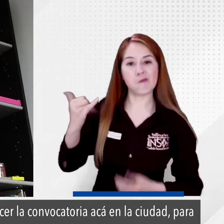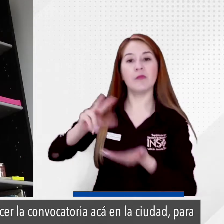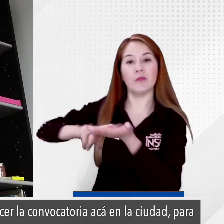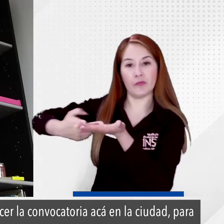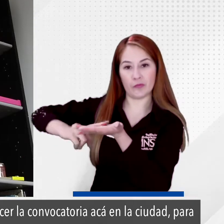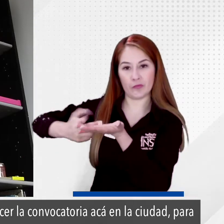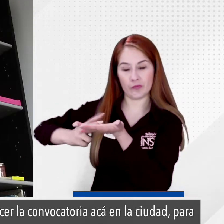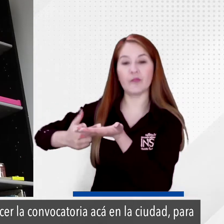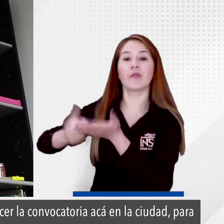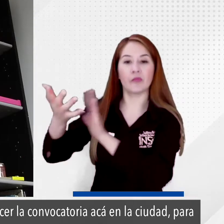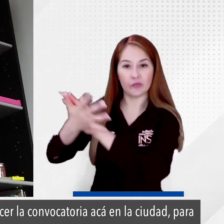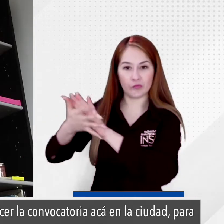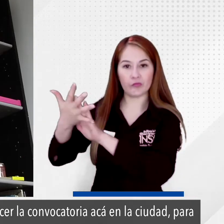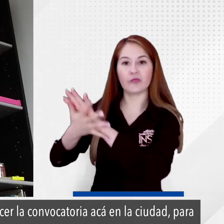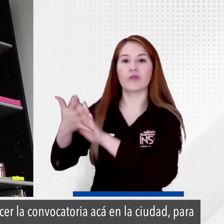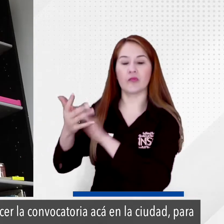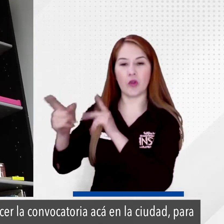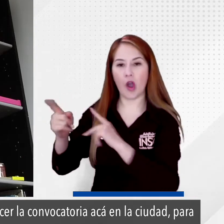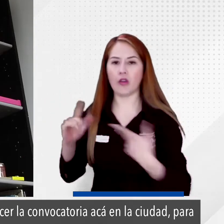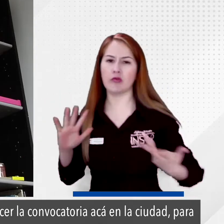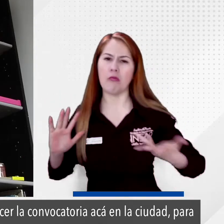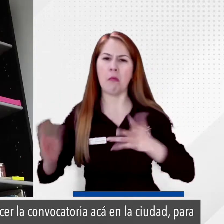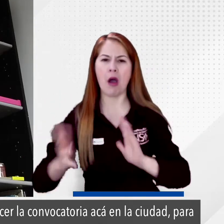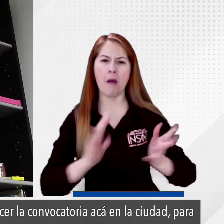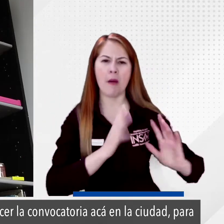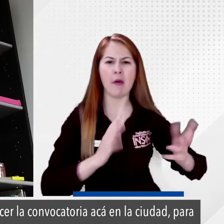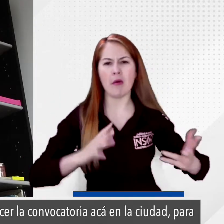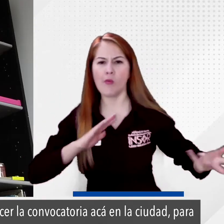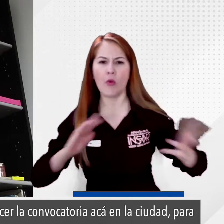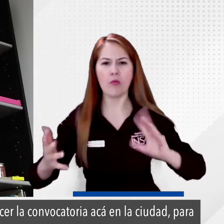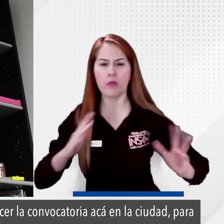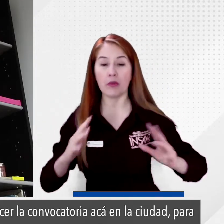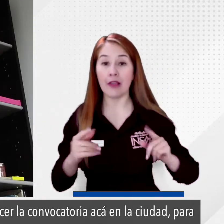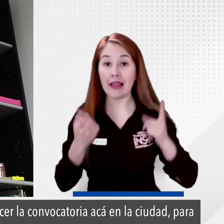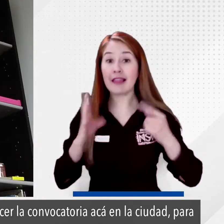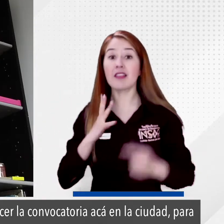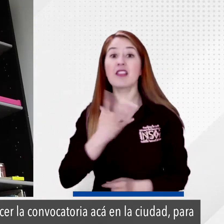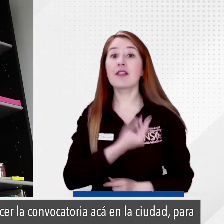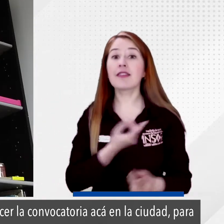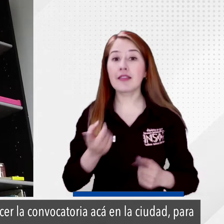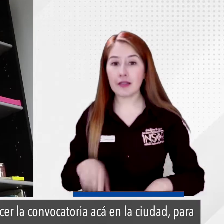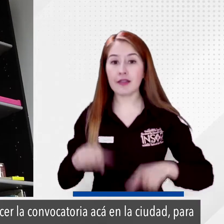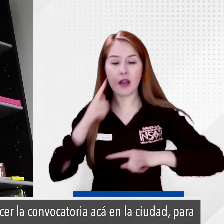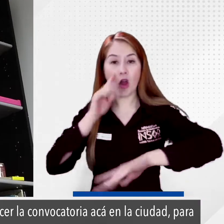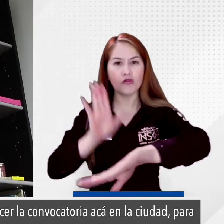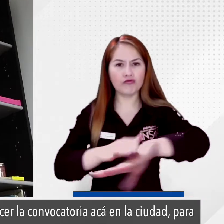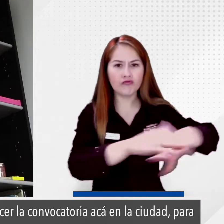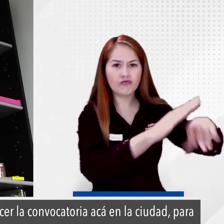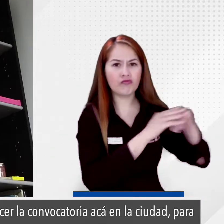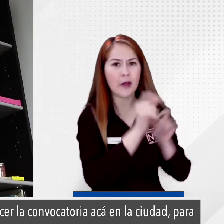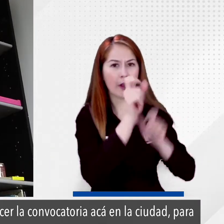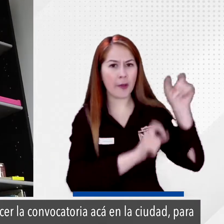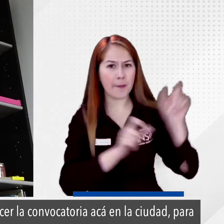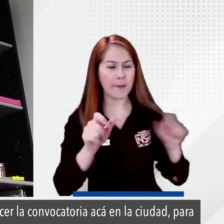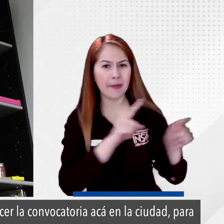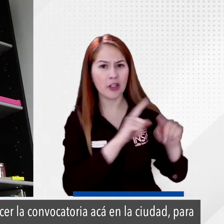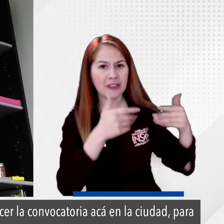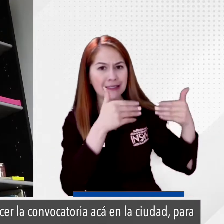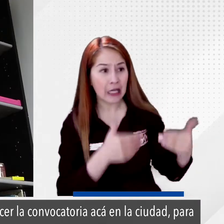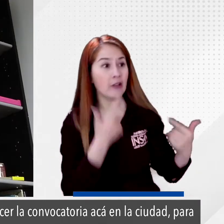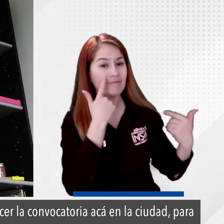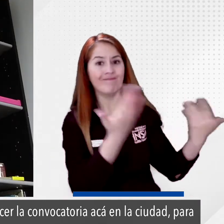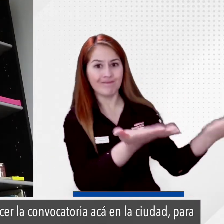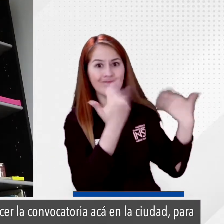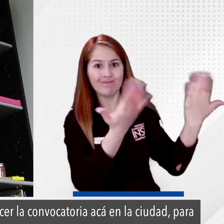también lo que buscamos como compañía es hacer la convocatoria acá en la ciudad para que personas que